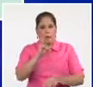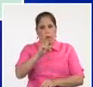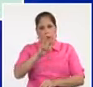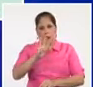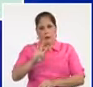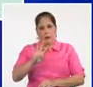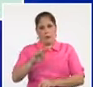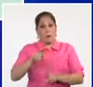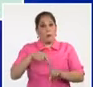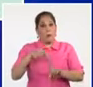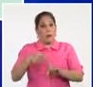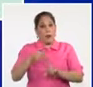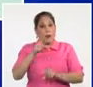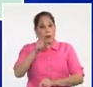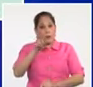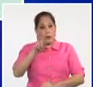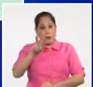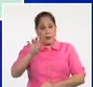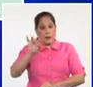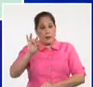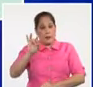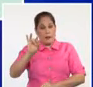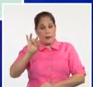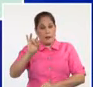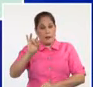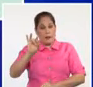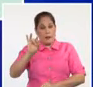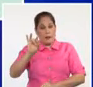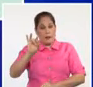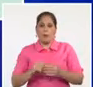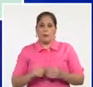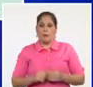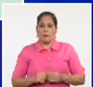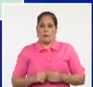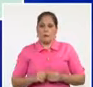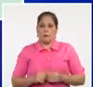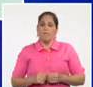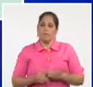34 más, 127 en total,